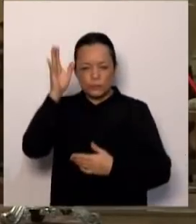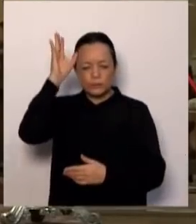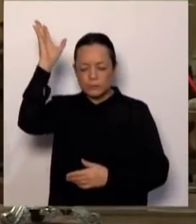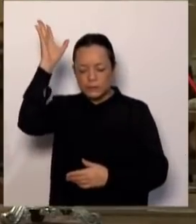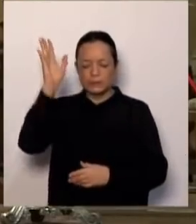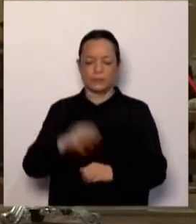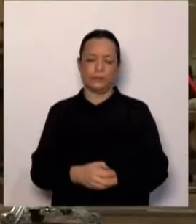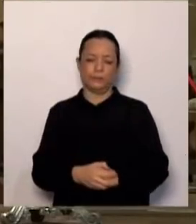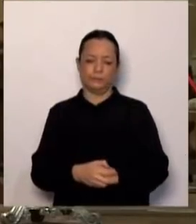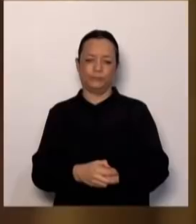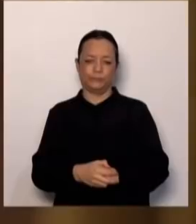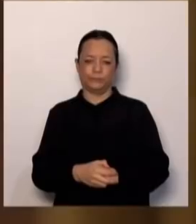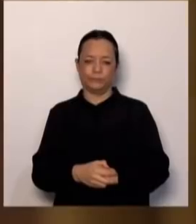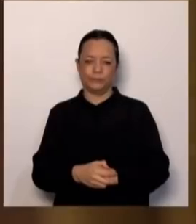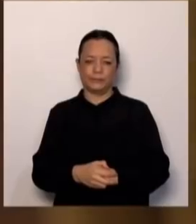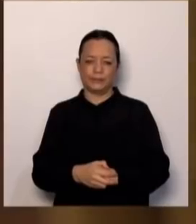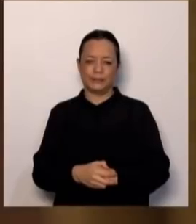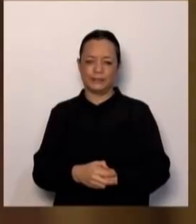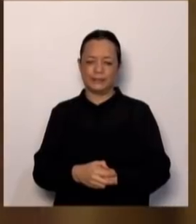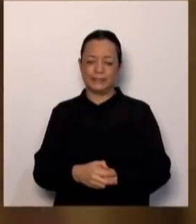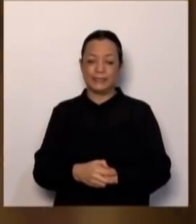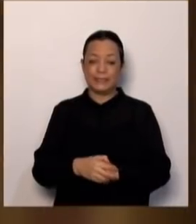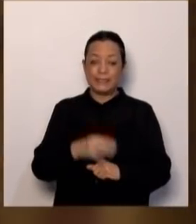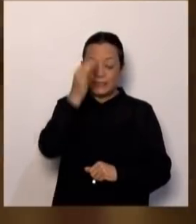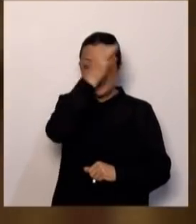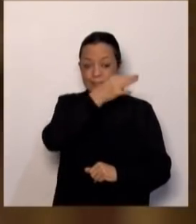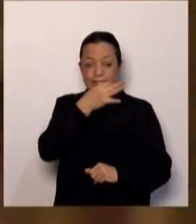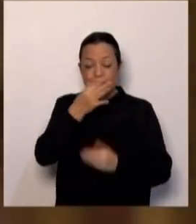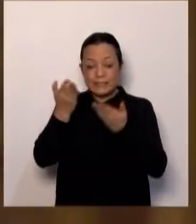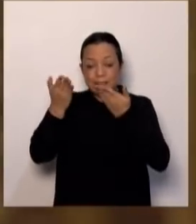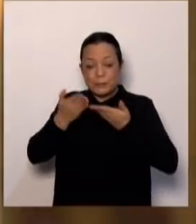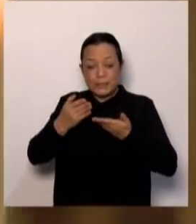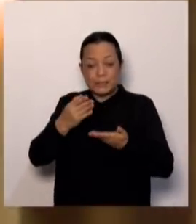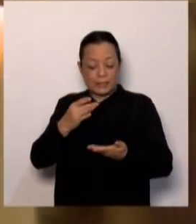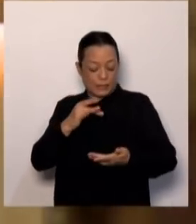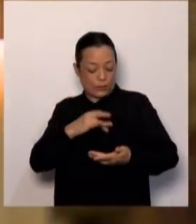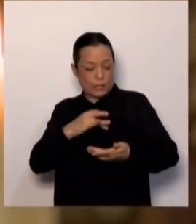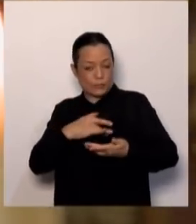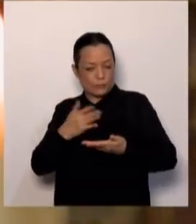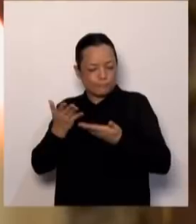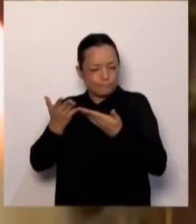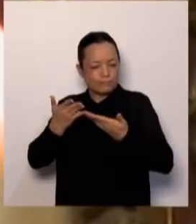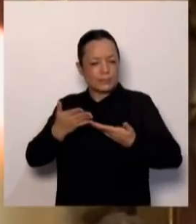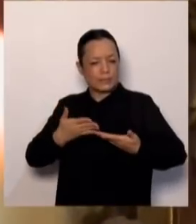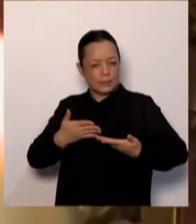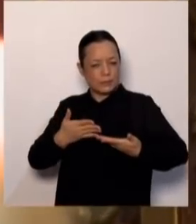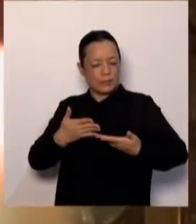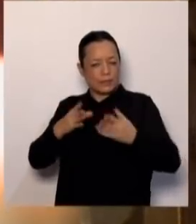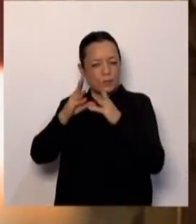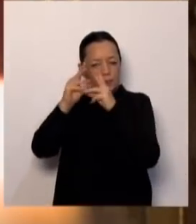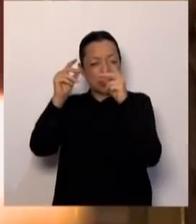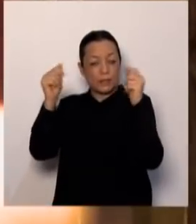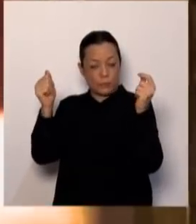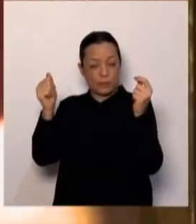cosas y deseo recibirte en mi interior. Pero como ahora no puedo recibirte